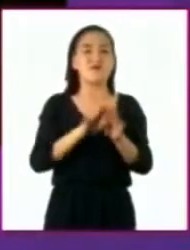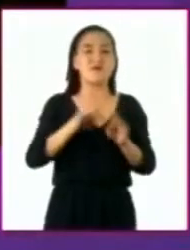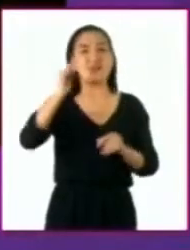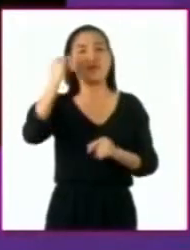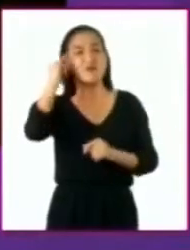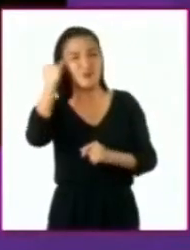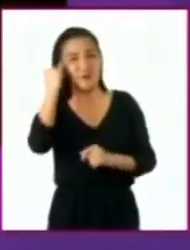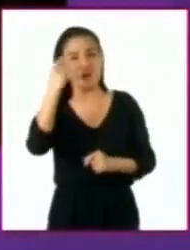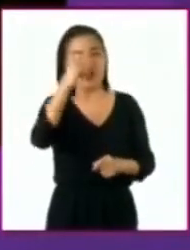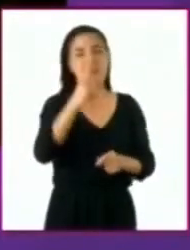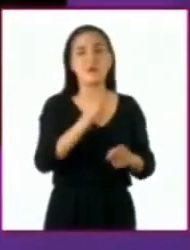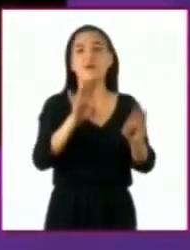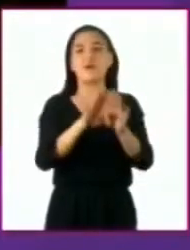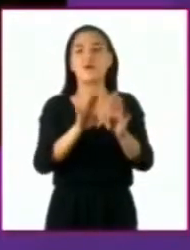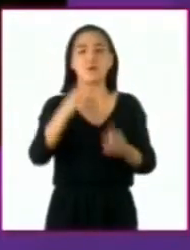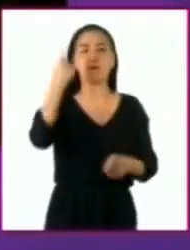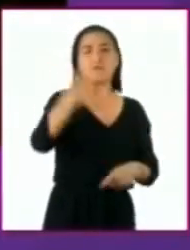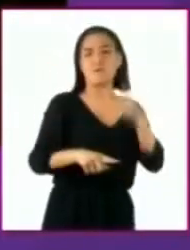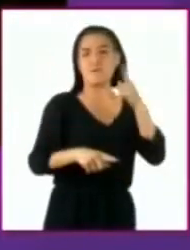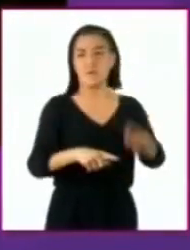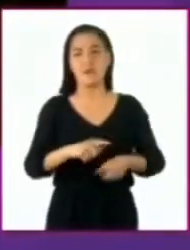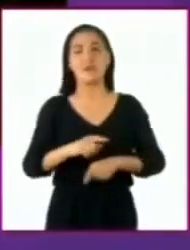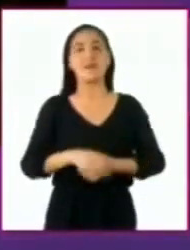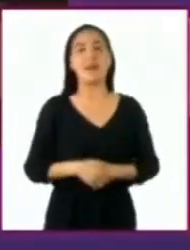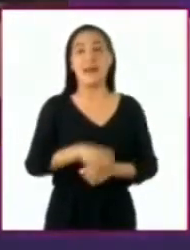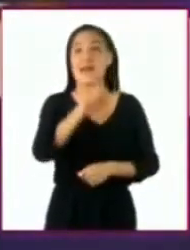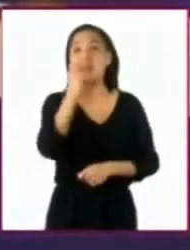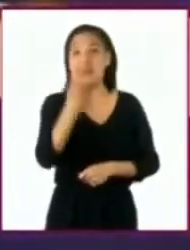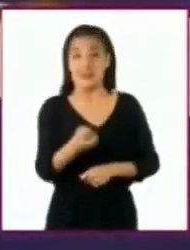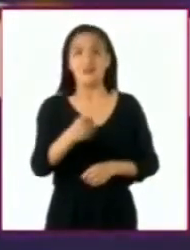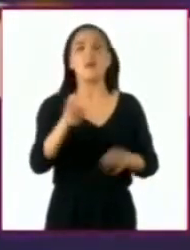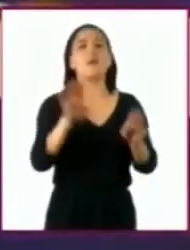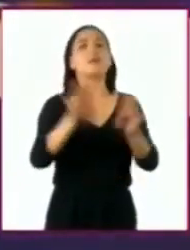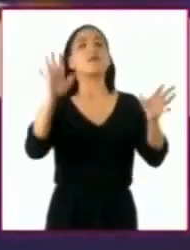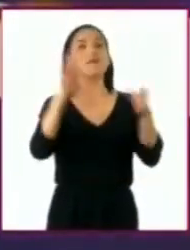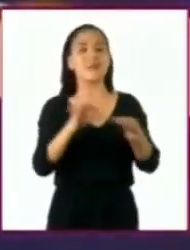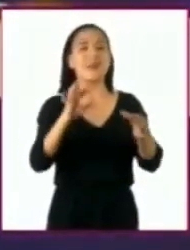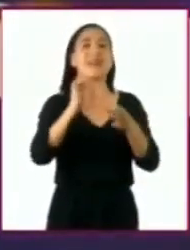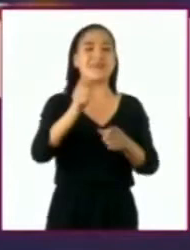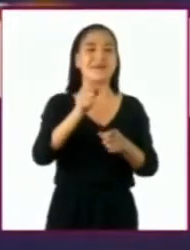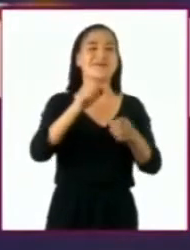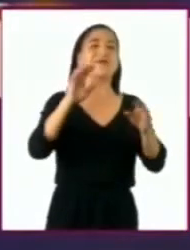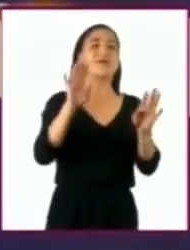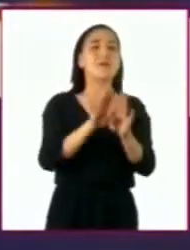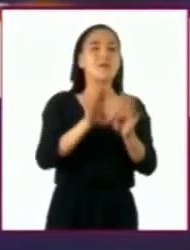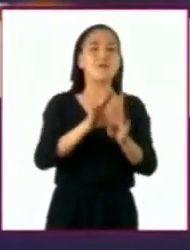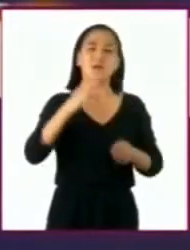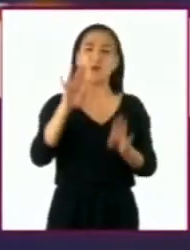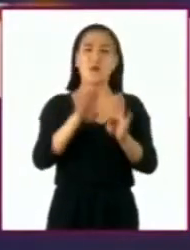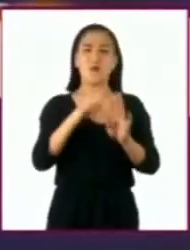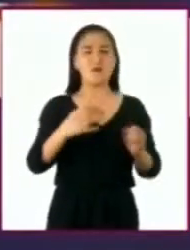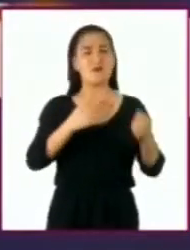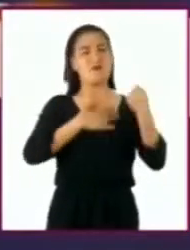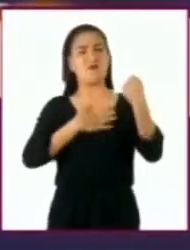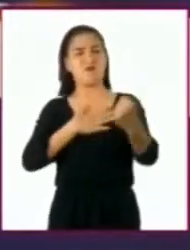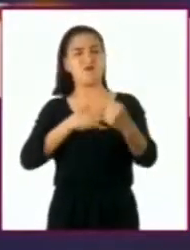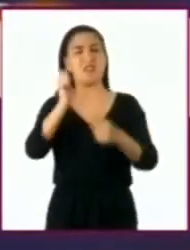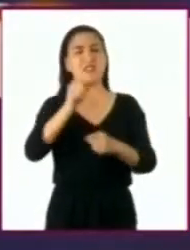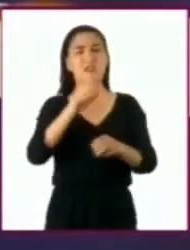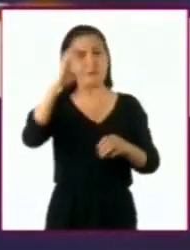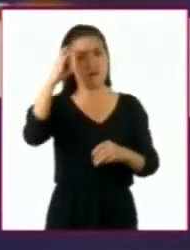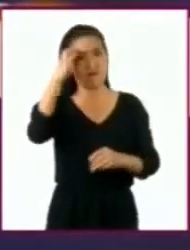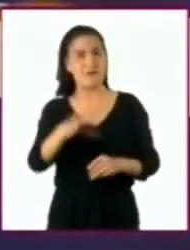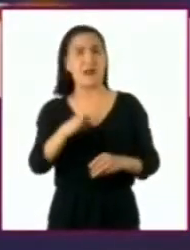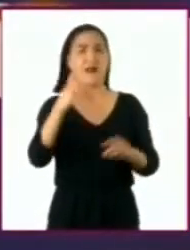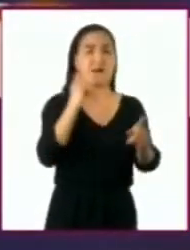los tributos. Así, explica nuestro cronista el poder abusivo de tales hombres. En los años